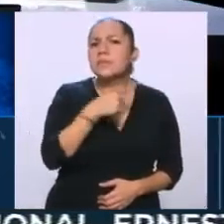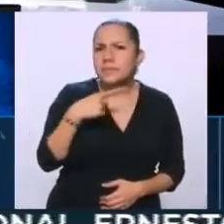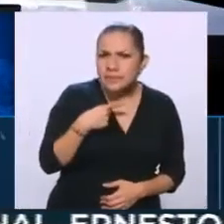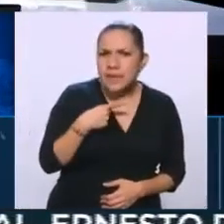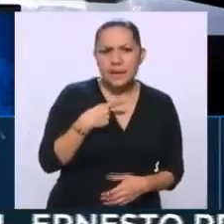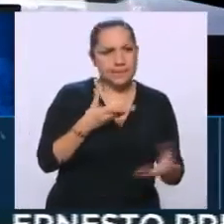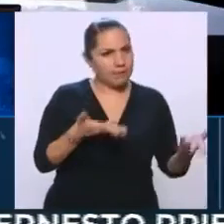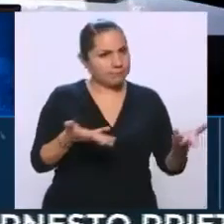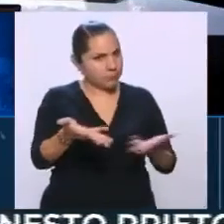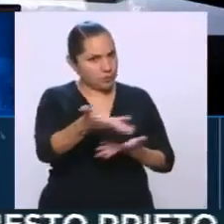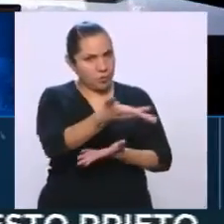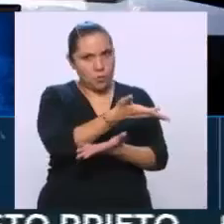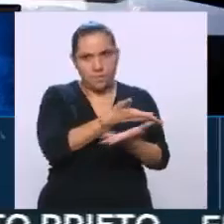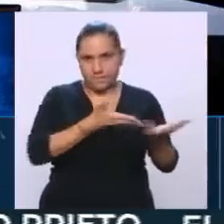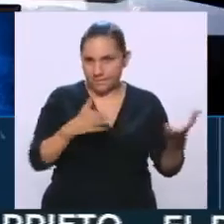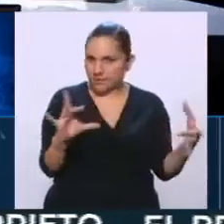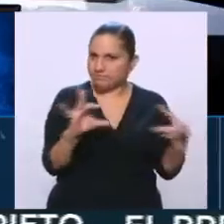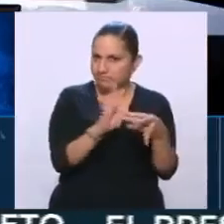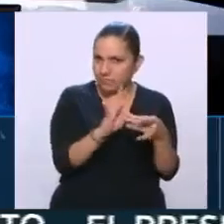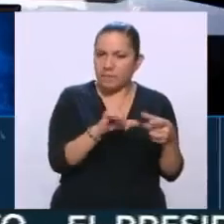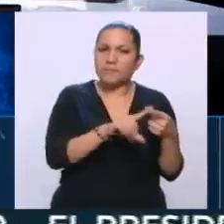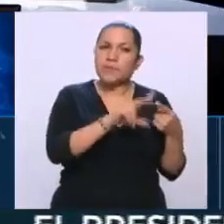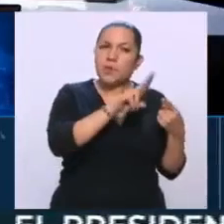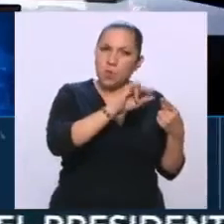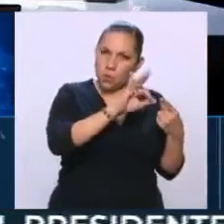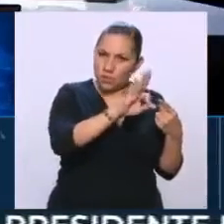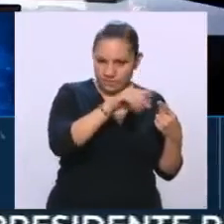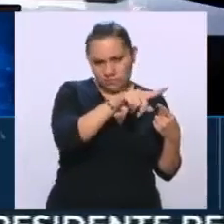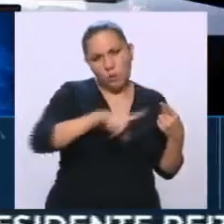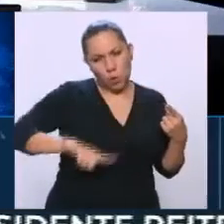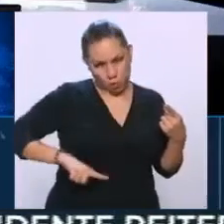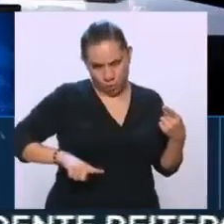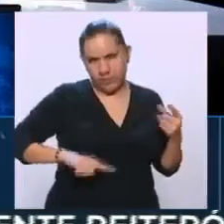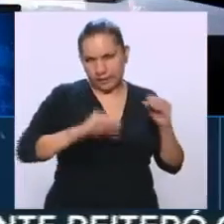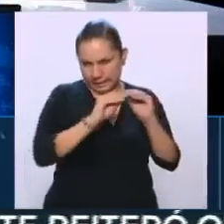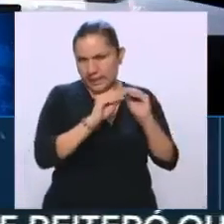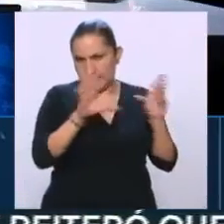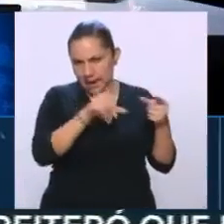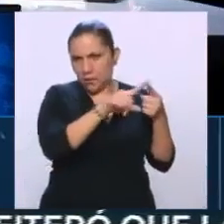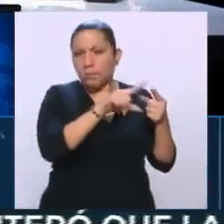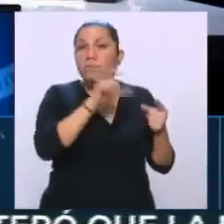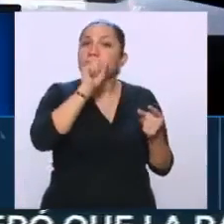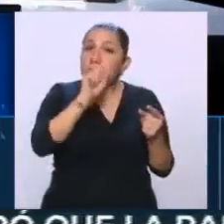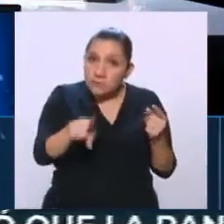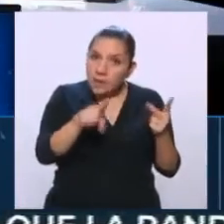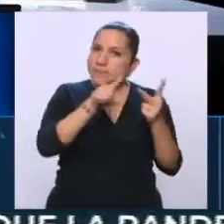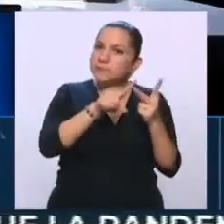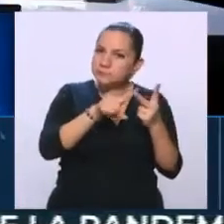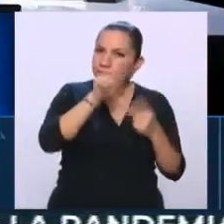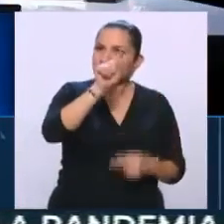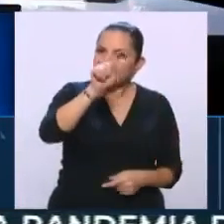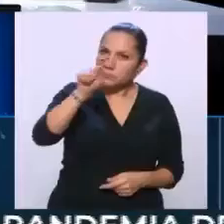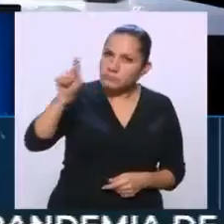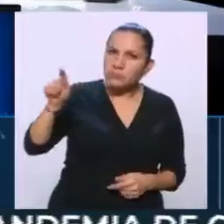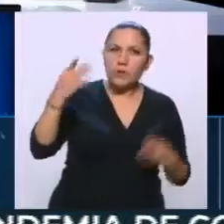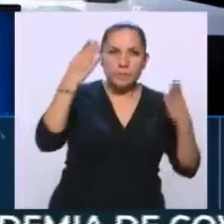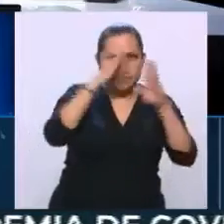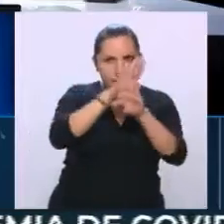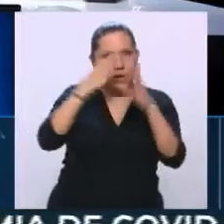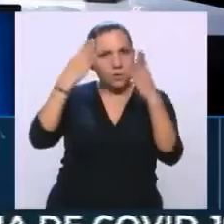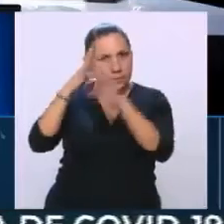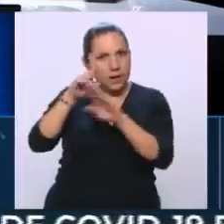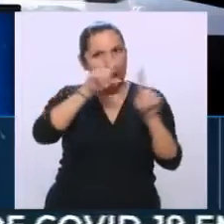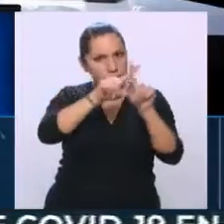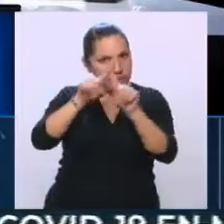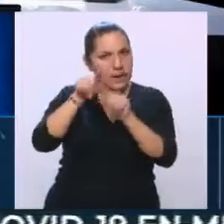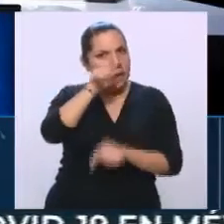acción muy importante del gobierno a través de la Unidad de Inteligencia Financiera, pero por supuesto las instituciones bancarias tienen que entrarle a un tema